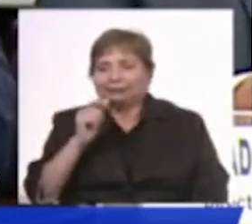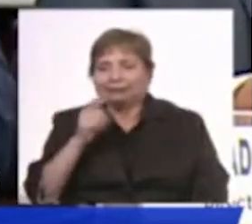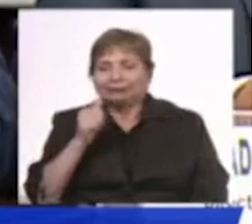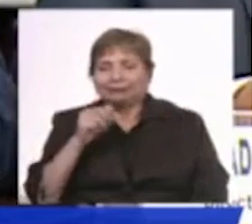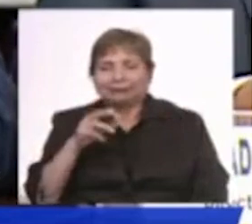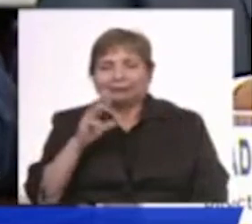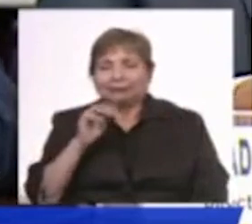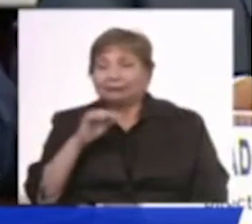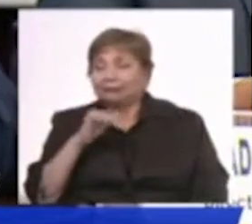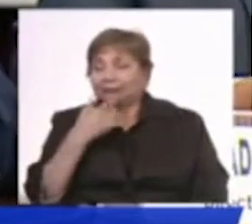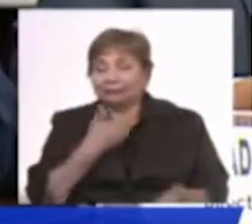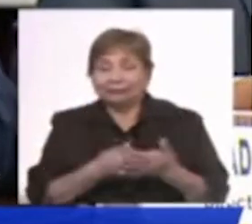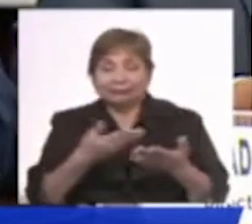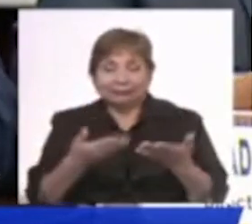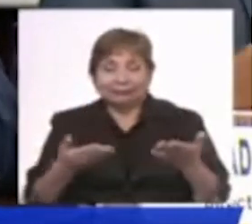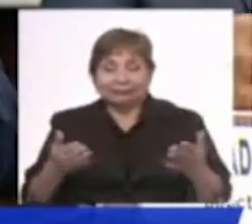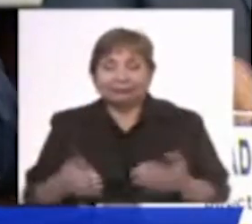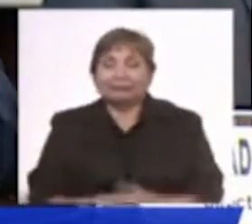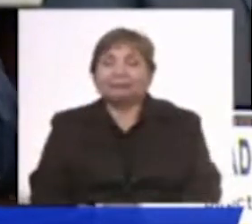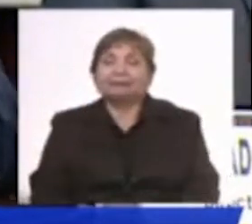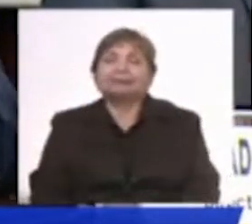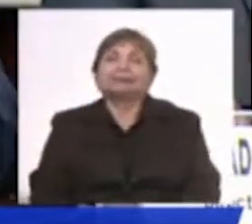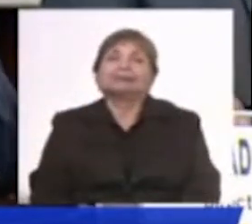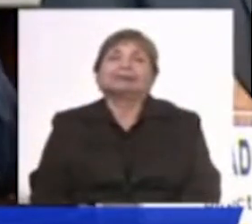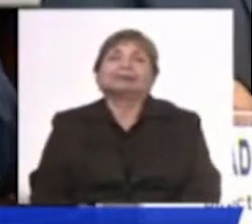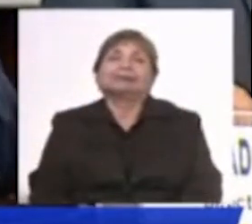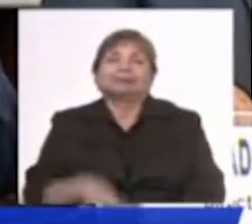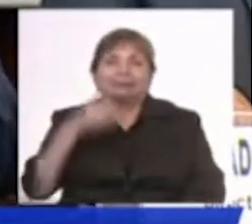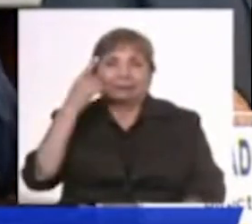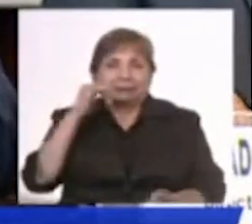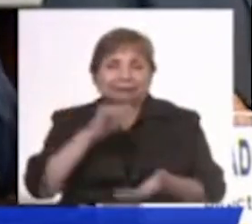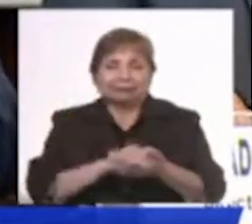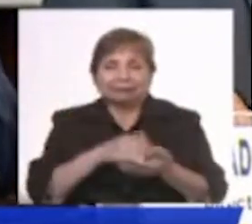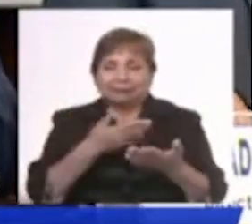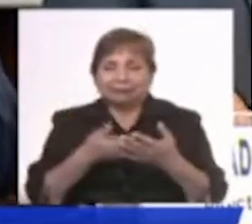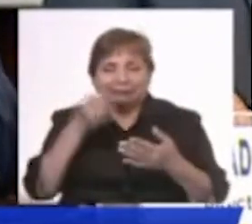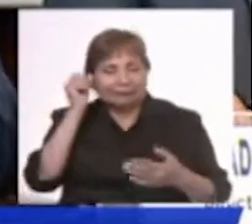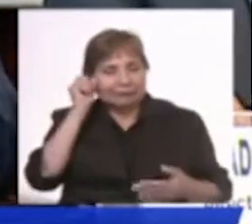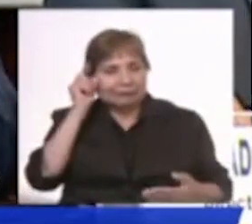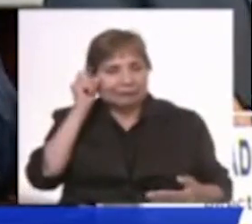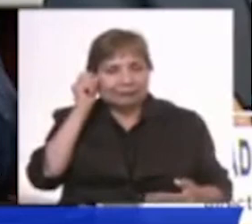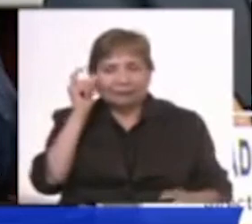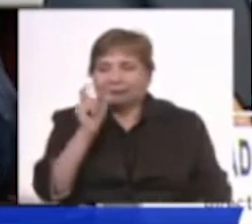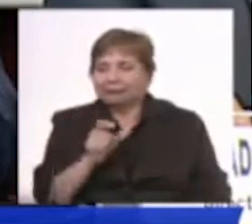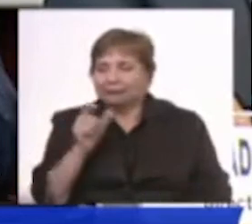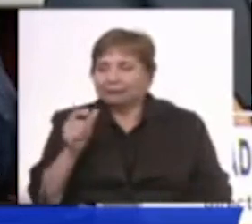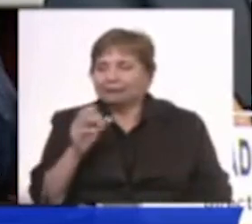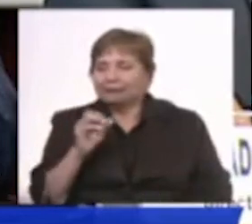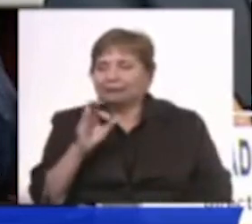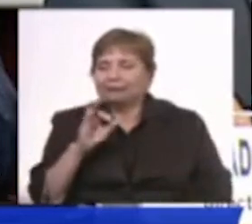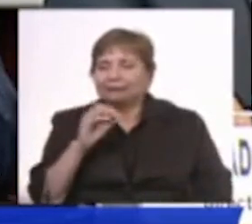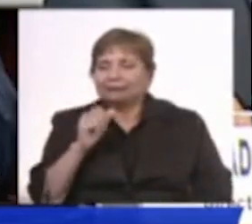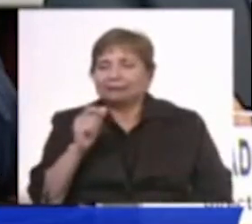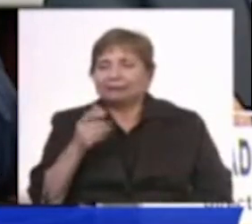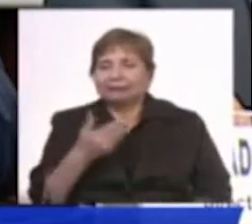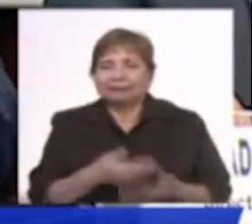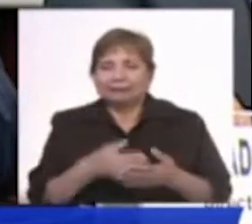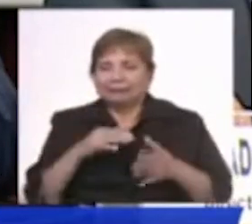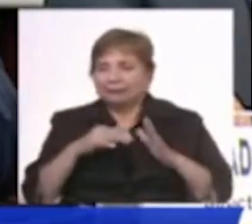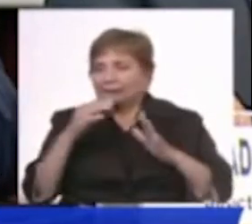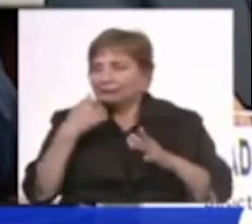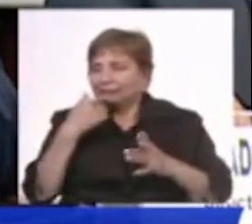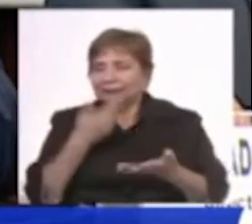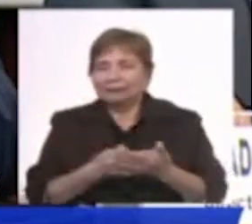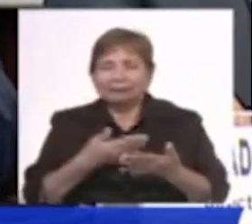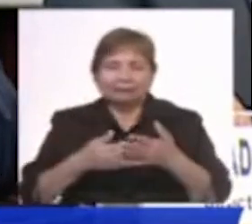la administración de recursos. Porque para que la población entienda, La oficialía mayor, digamos,